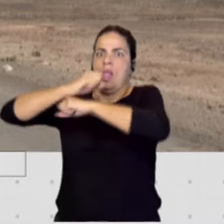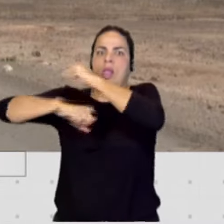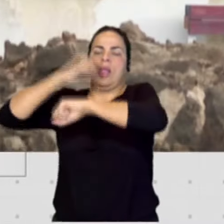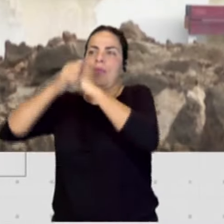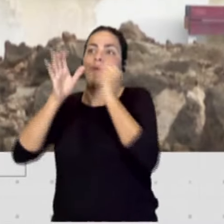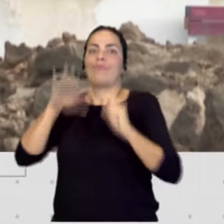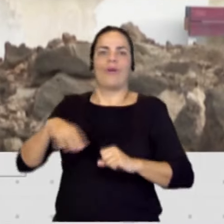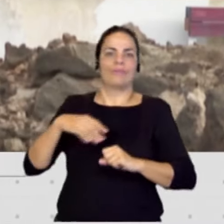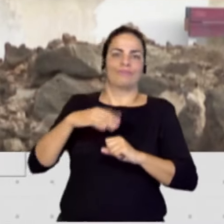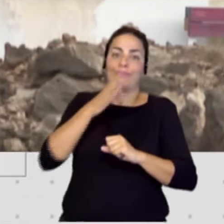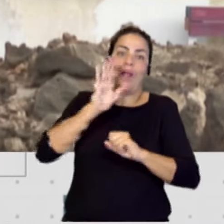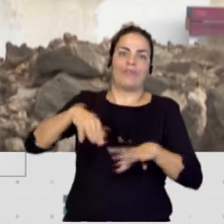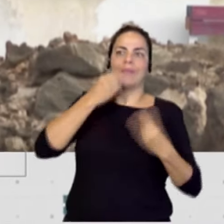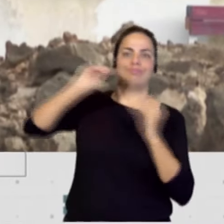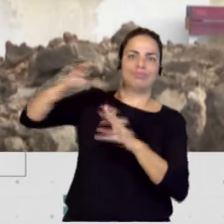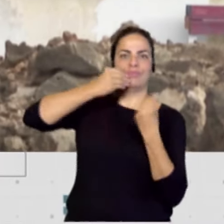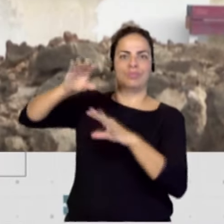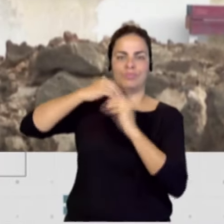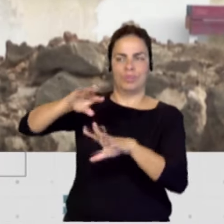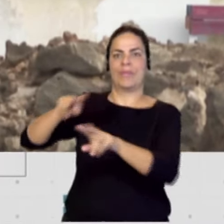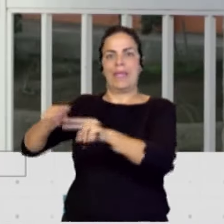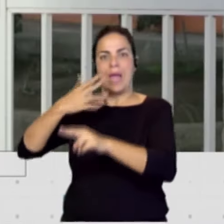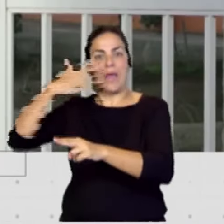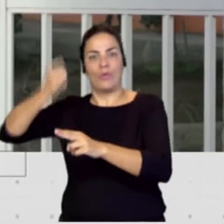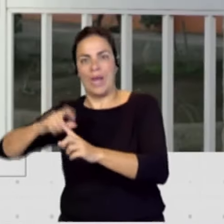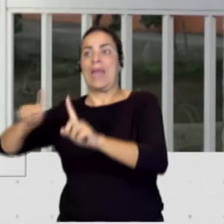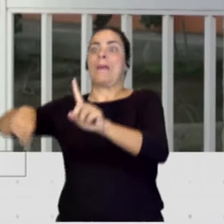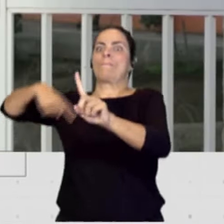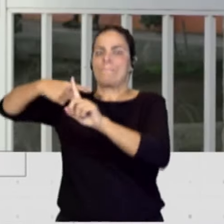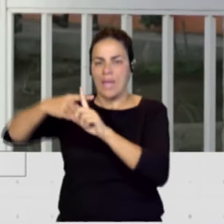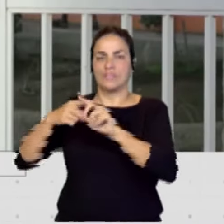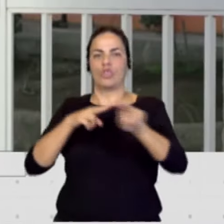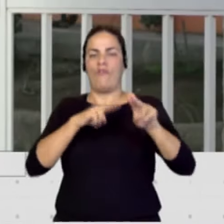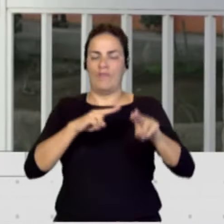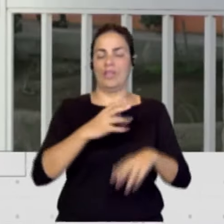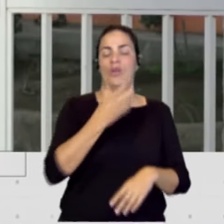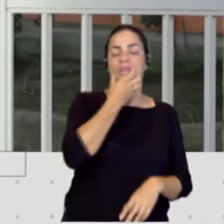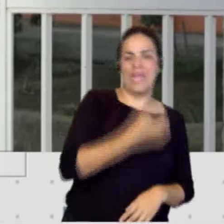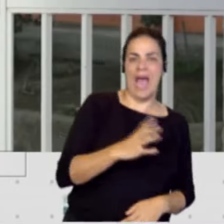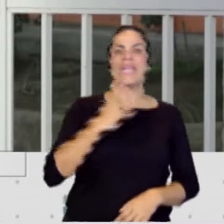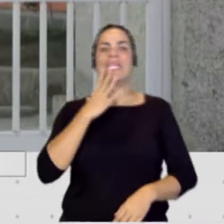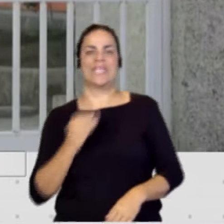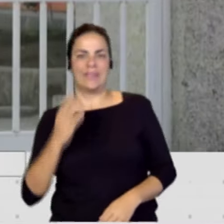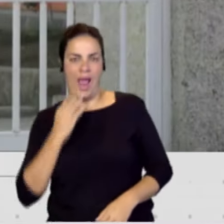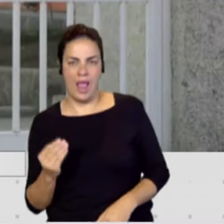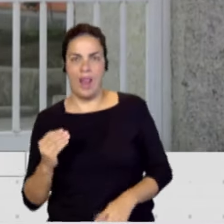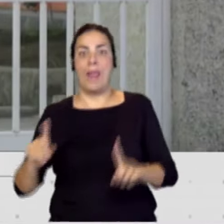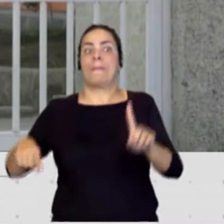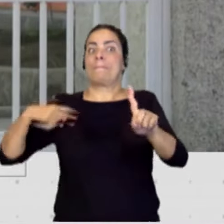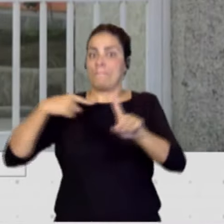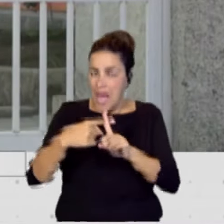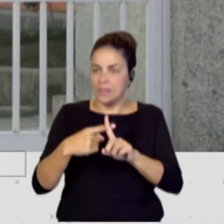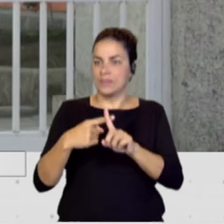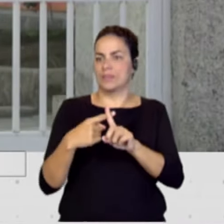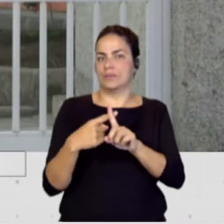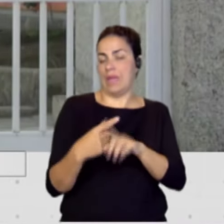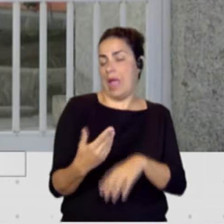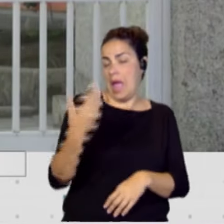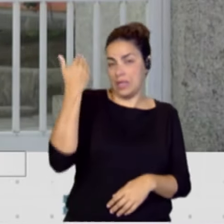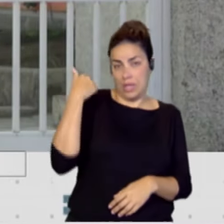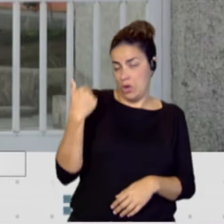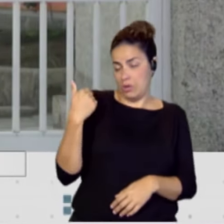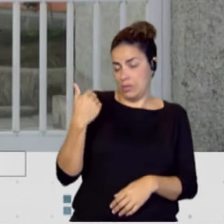no solo la Guerra de Ucrania sino ahora el conflicto Irán Israel y el anterior y Perpetuo como yo digo por